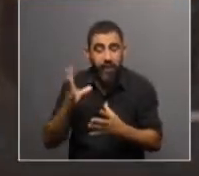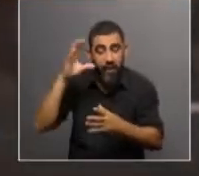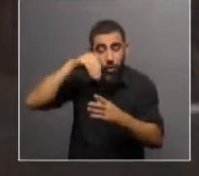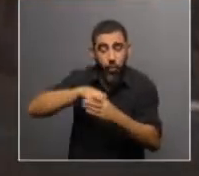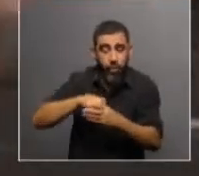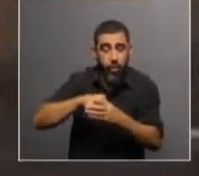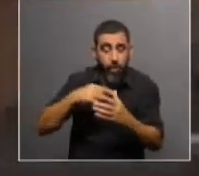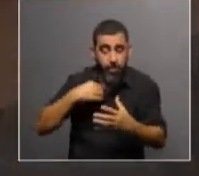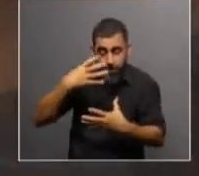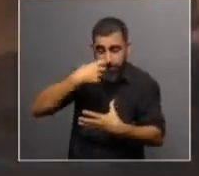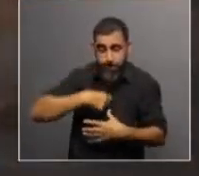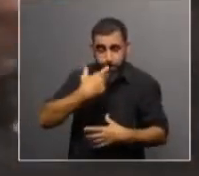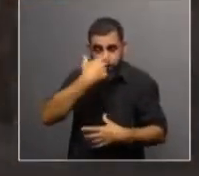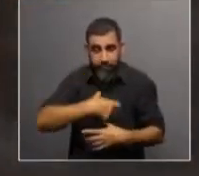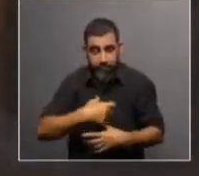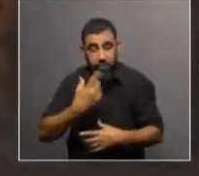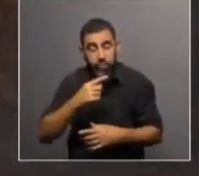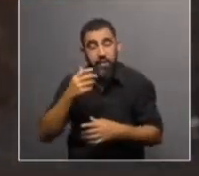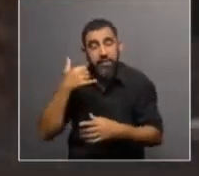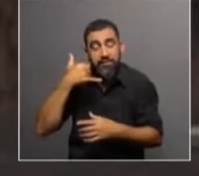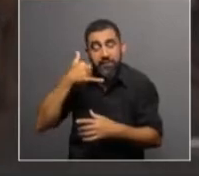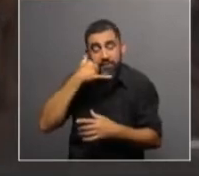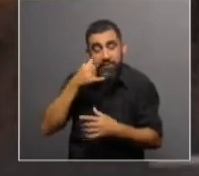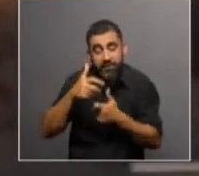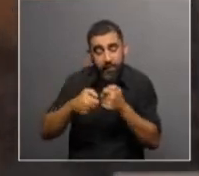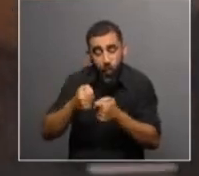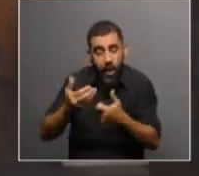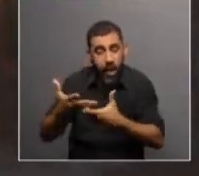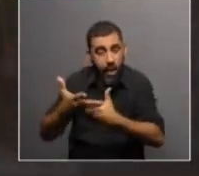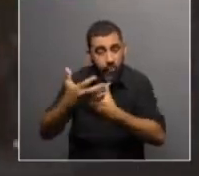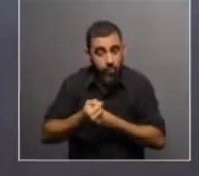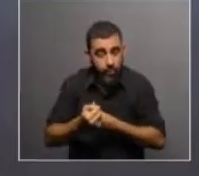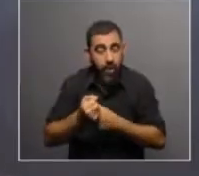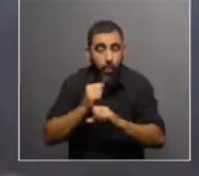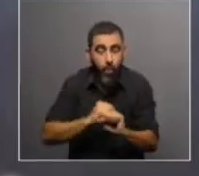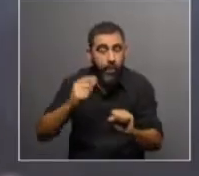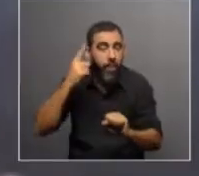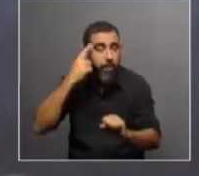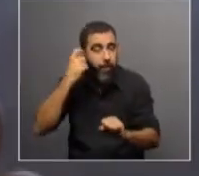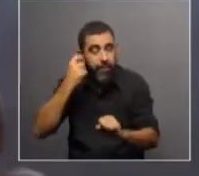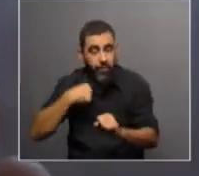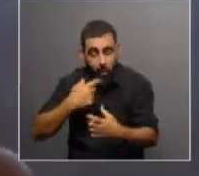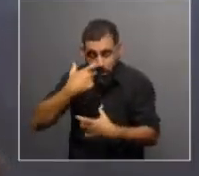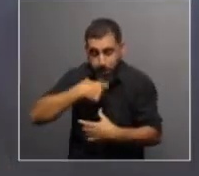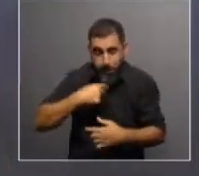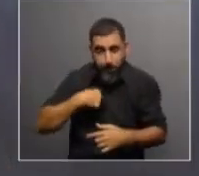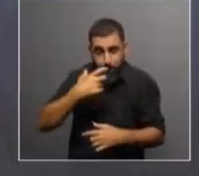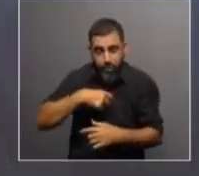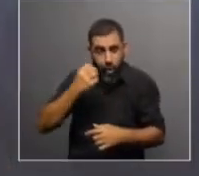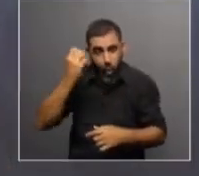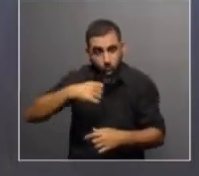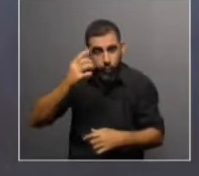incorporarlos a uno mismo. Entonces el celular nos permite, en este caso, poder experimentar en uno mismo estos